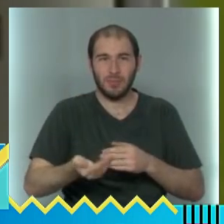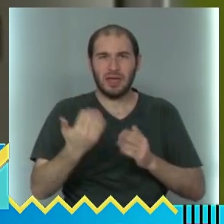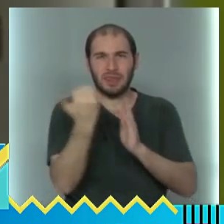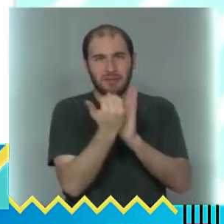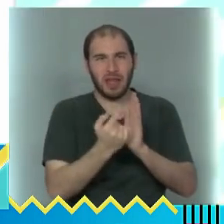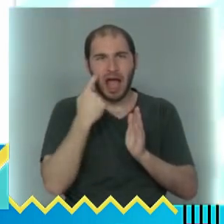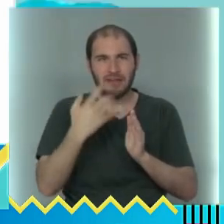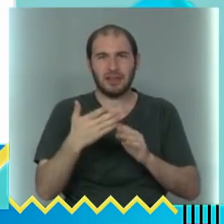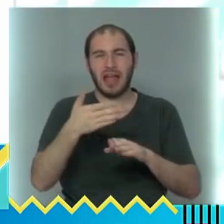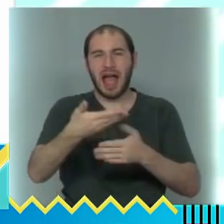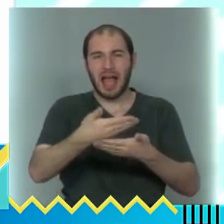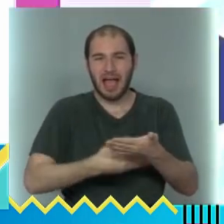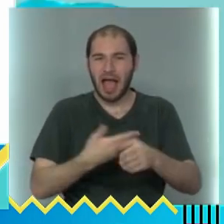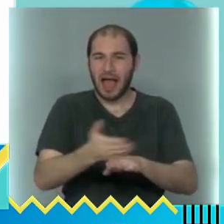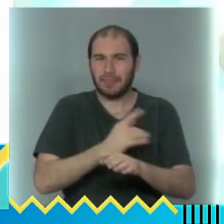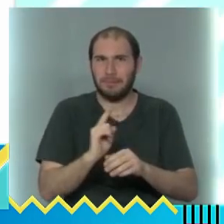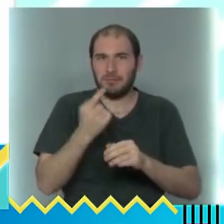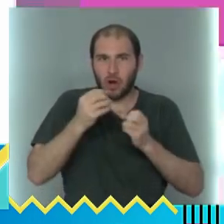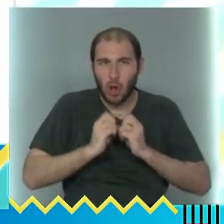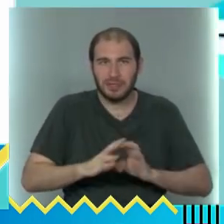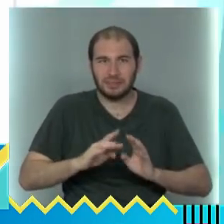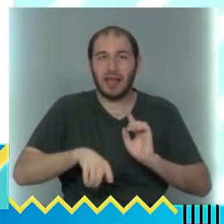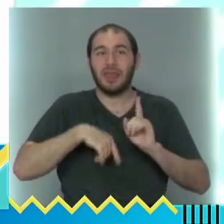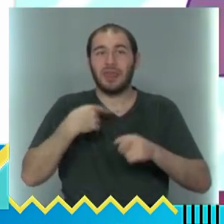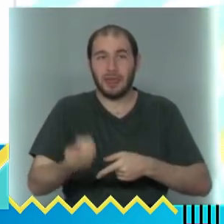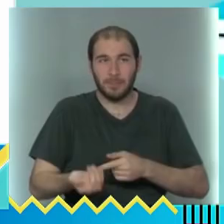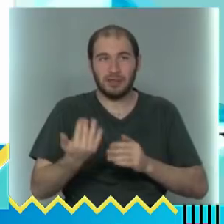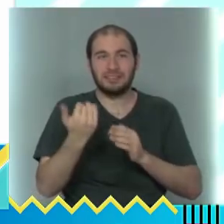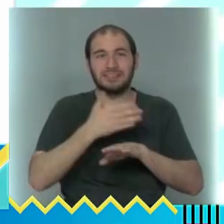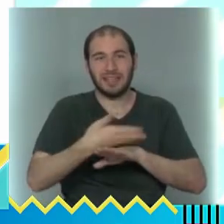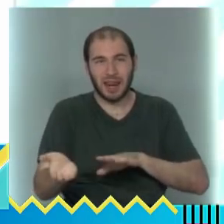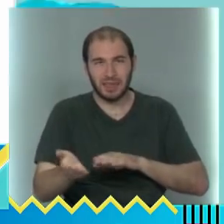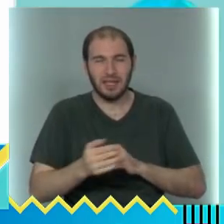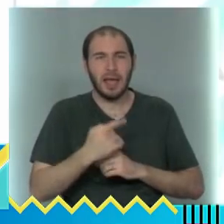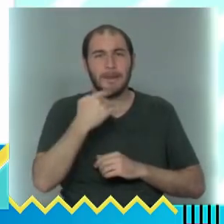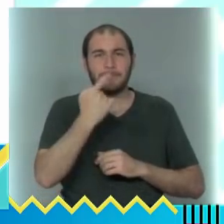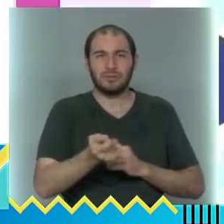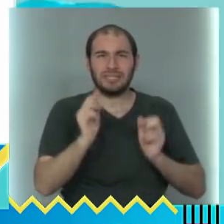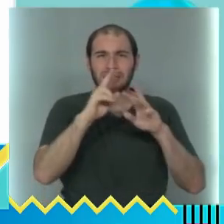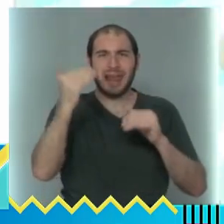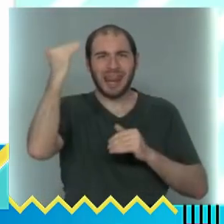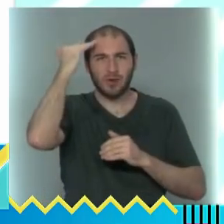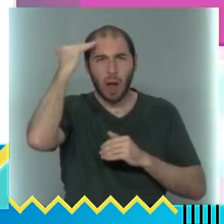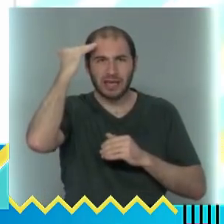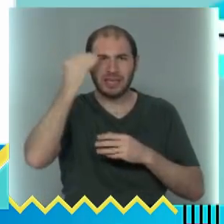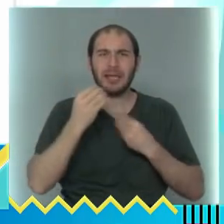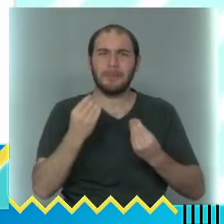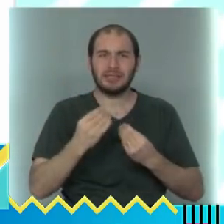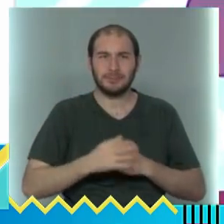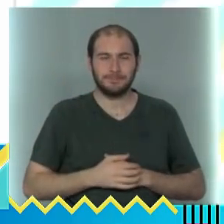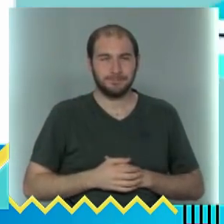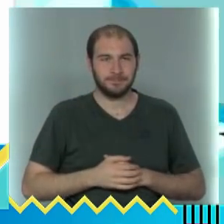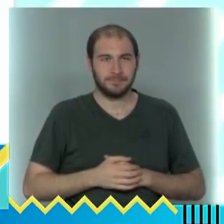definir cuáles son los síntomas, los primeros y después los que son más tardíos. Y con respecto al lenguaje, ¿qué es lo que sucede,